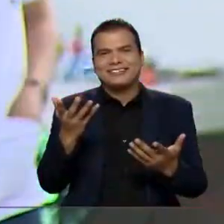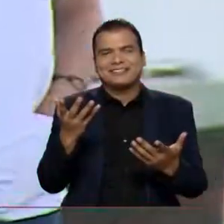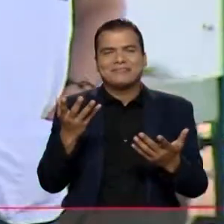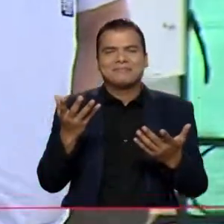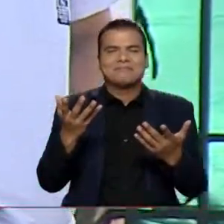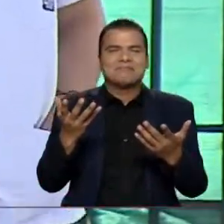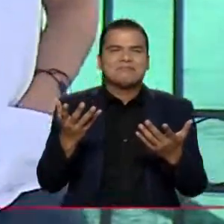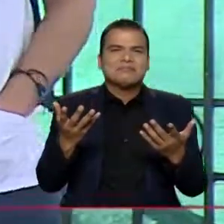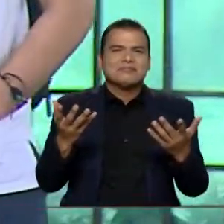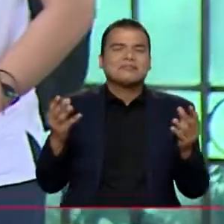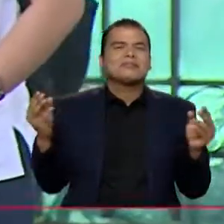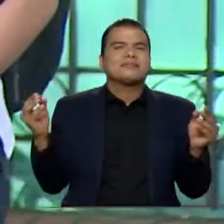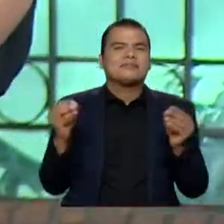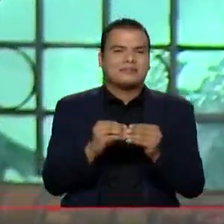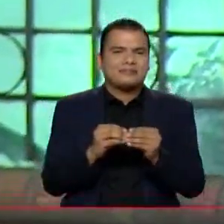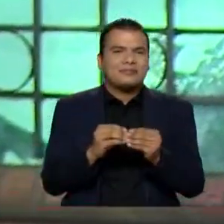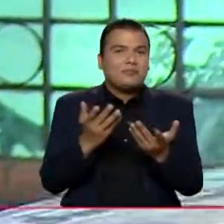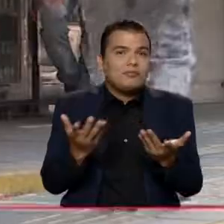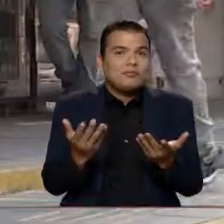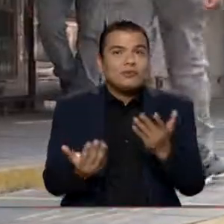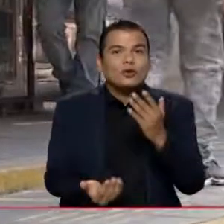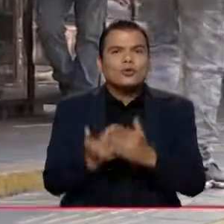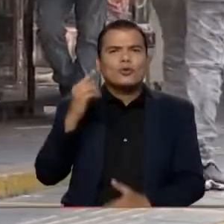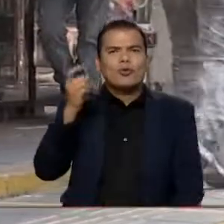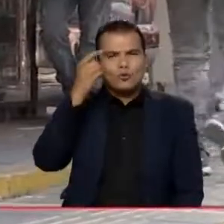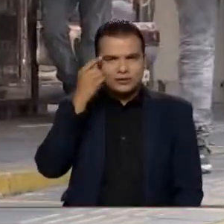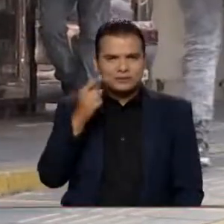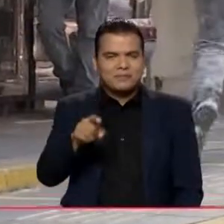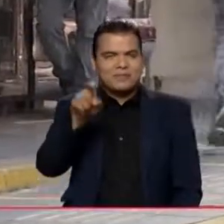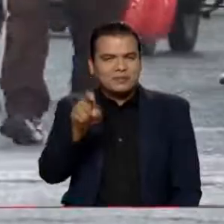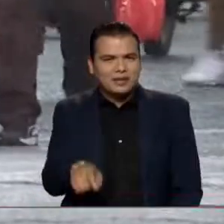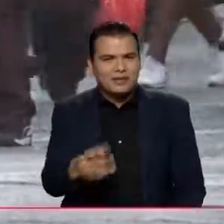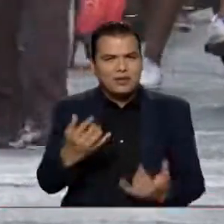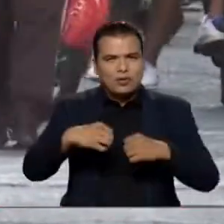mínimos. Se hace urgente que el nuevo gobierno nacional incluya